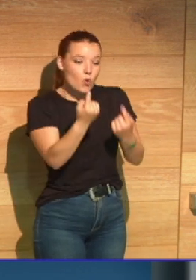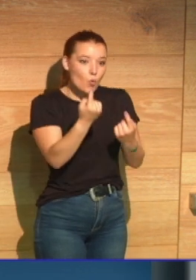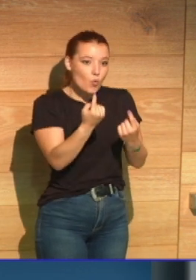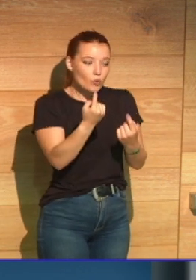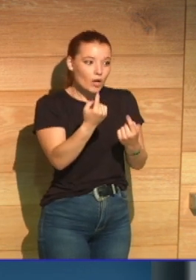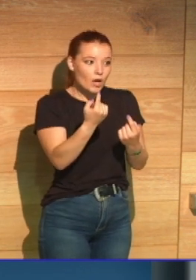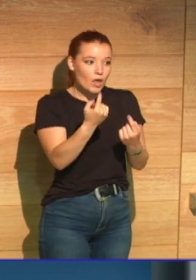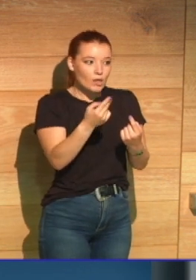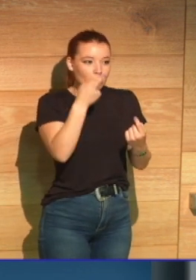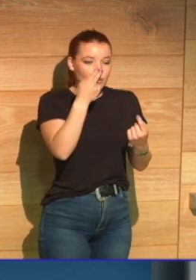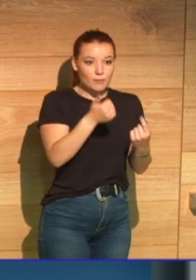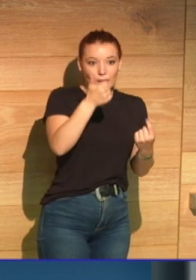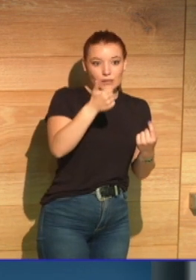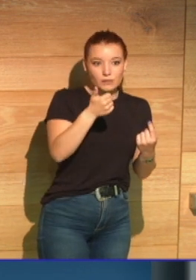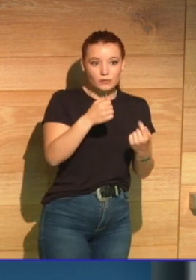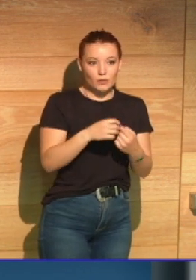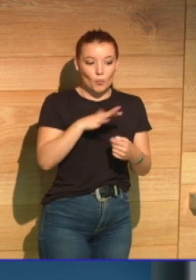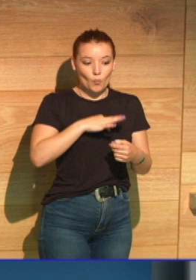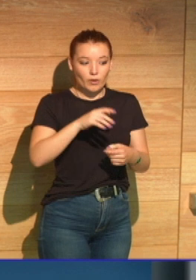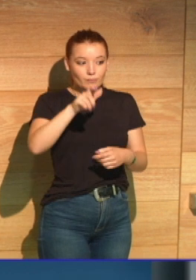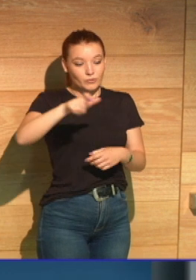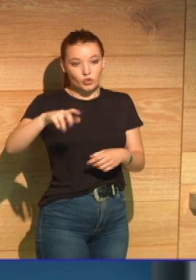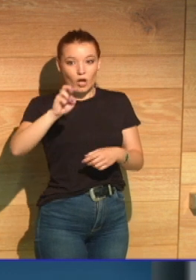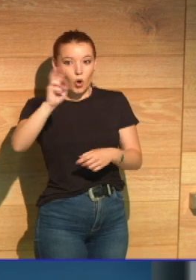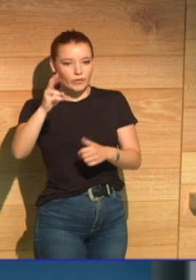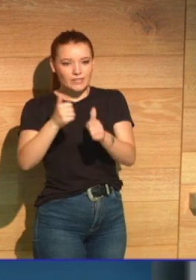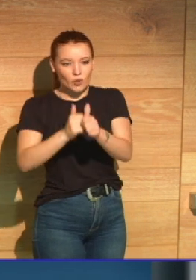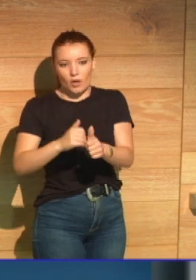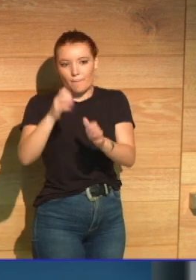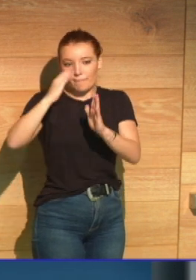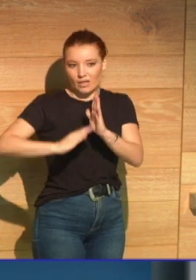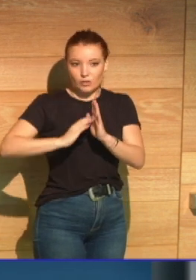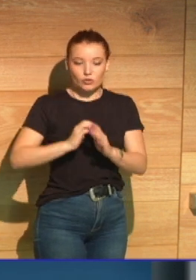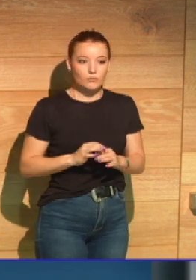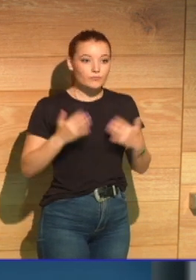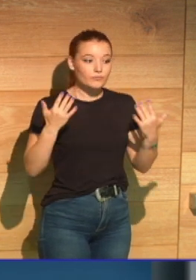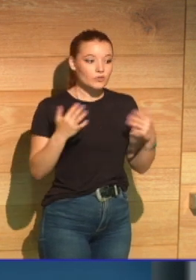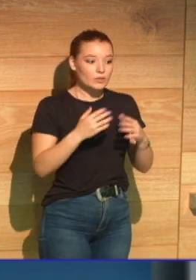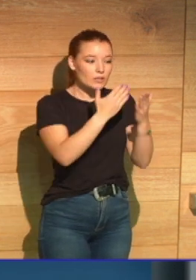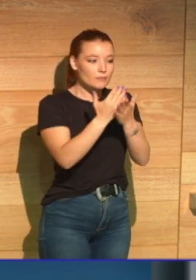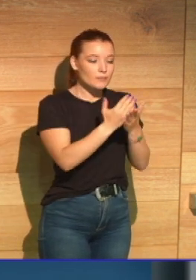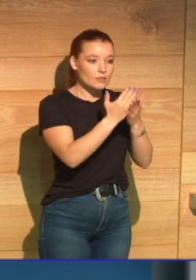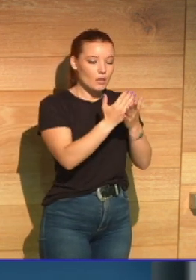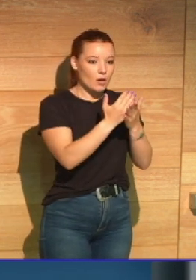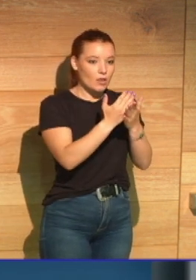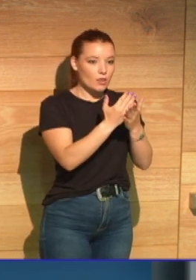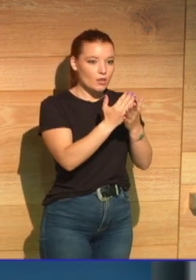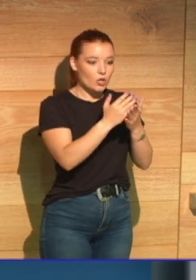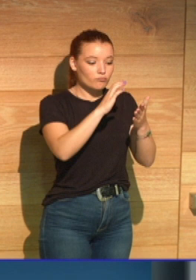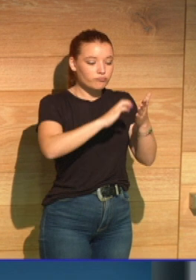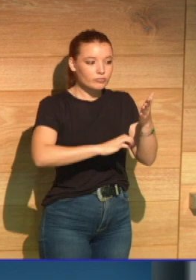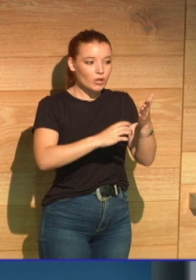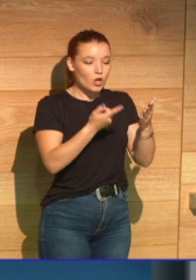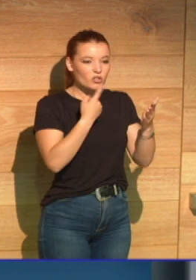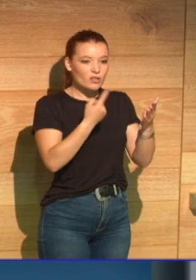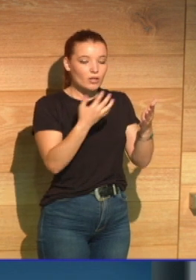nosotros podríamos saber, con mucho menos seguidores. La información de la investigación nos llevaba a dos personas, a dos circunstancias. Una tiene